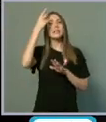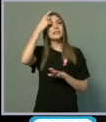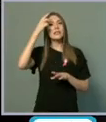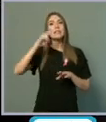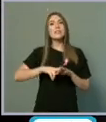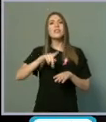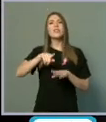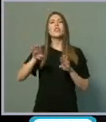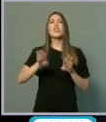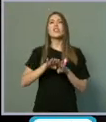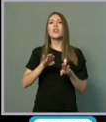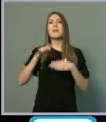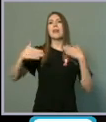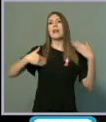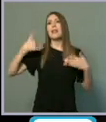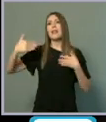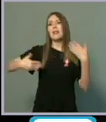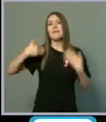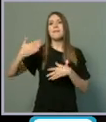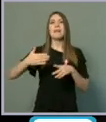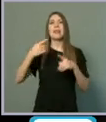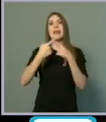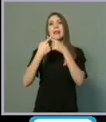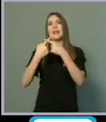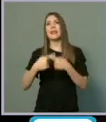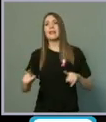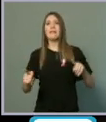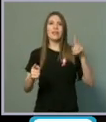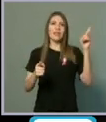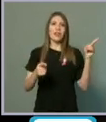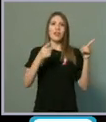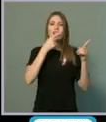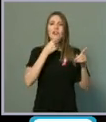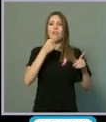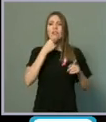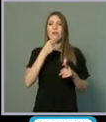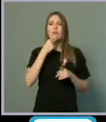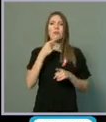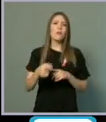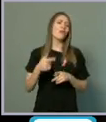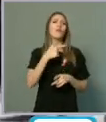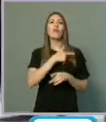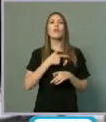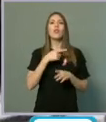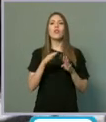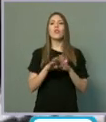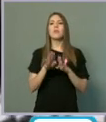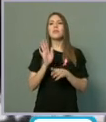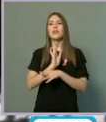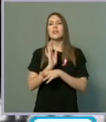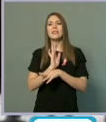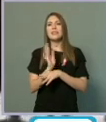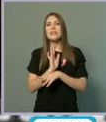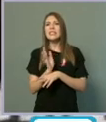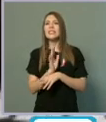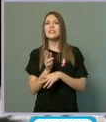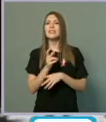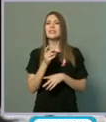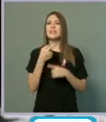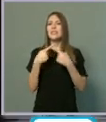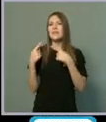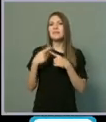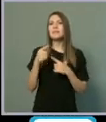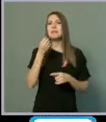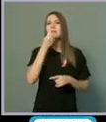es la película más famosa de él. Le gusta el tremendismo, le gusta el cine de género, ¿no? Le gusta